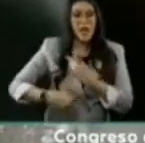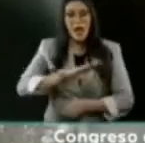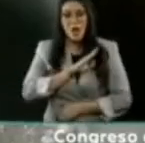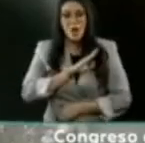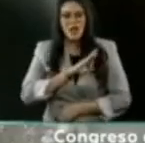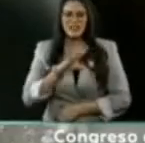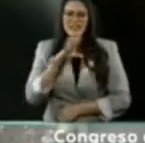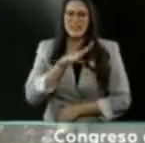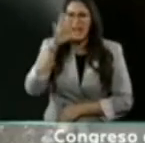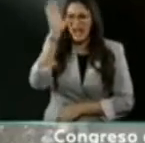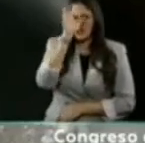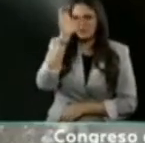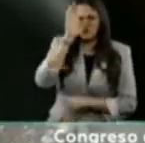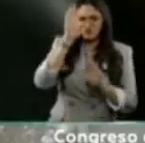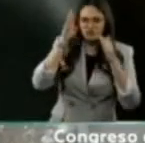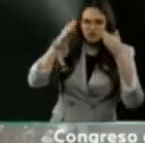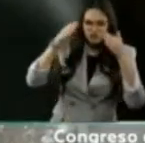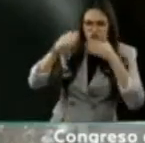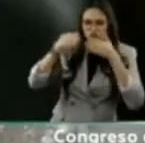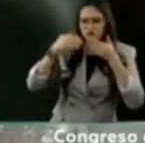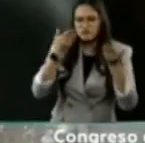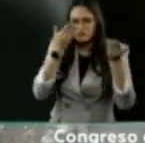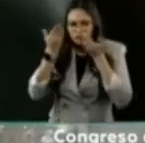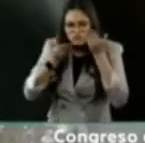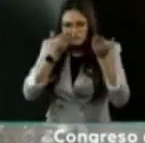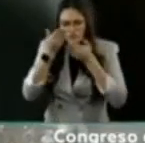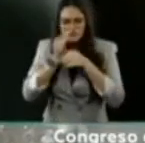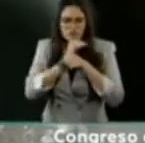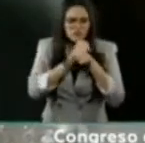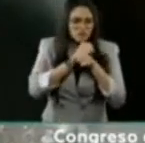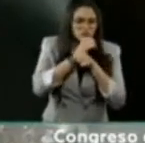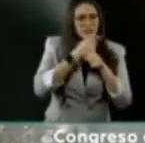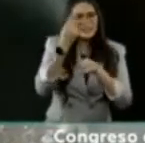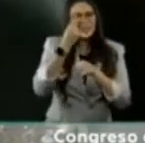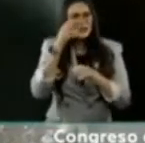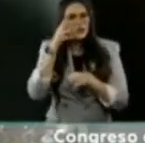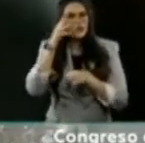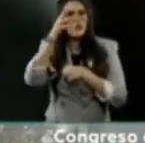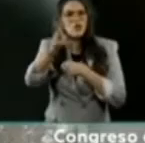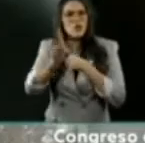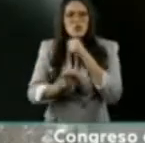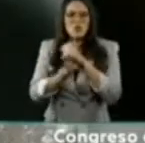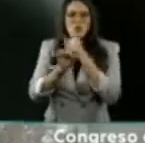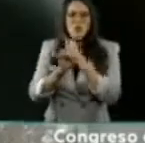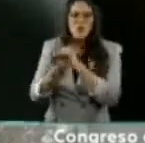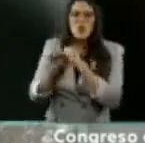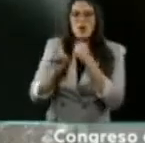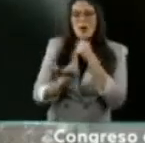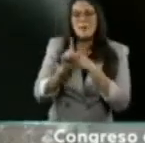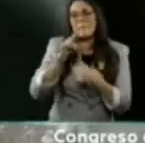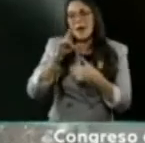Unidos, que lleguen a ser encontrados culpables y que tengan que sentenciarlos con todas las acusaciones contra García